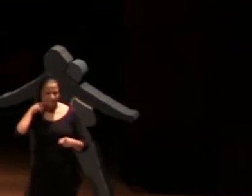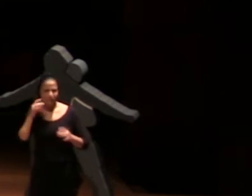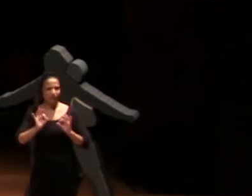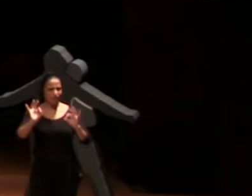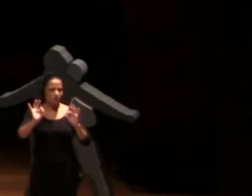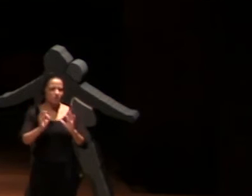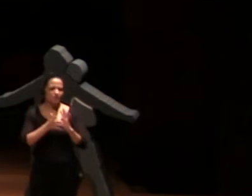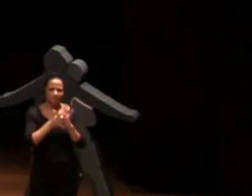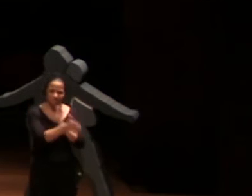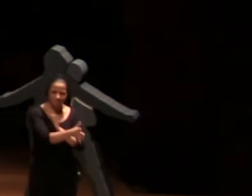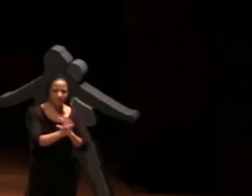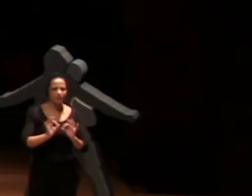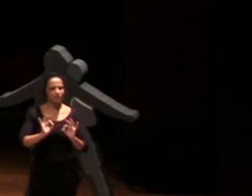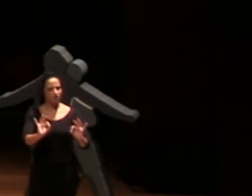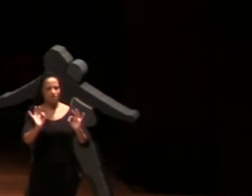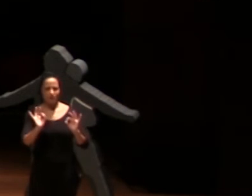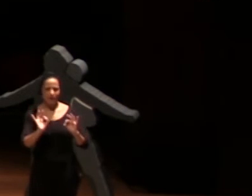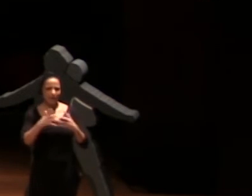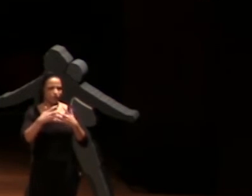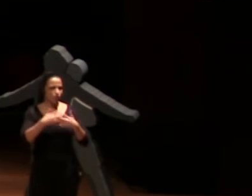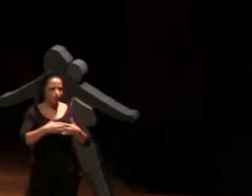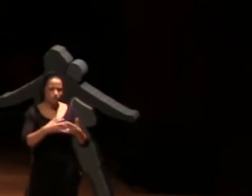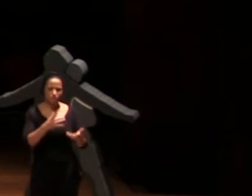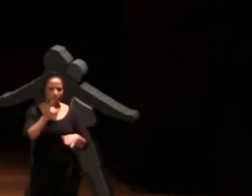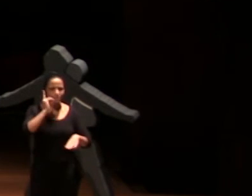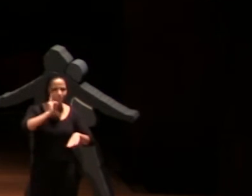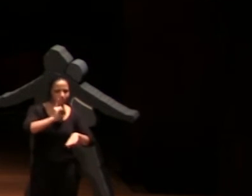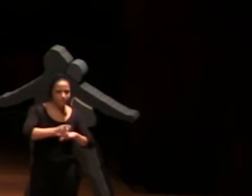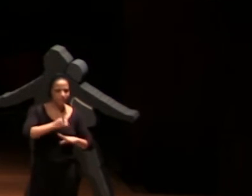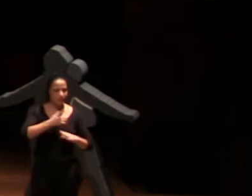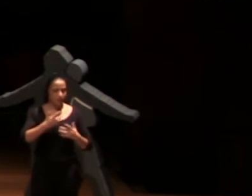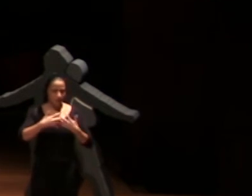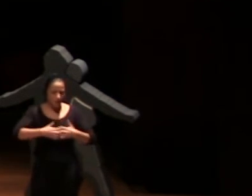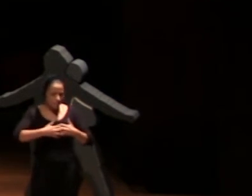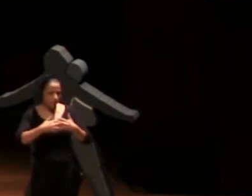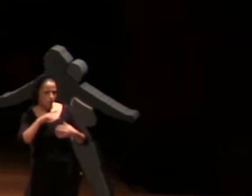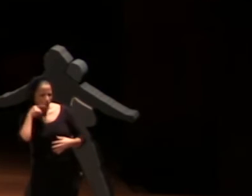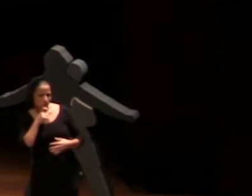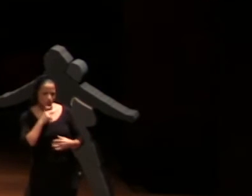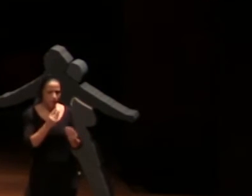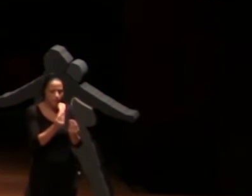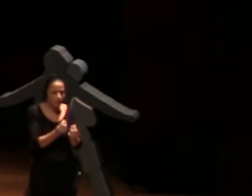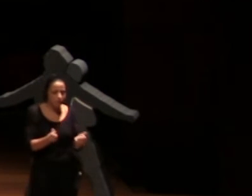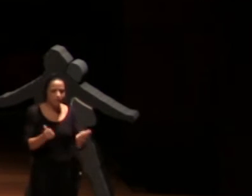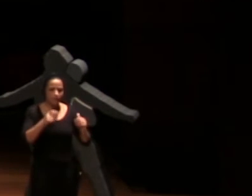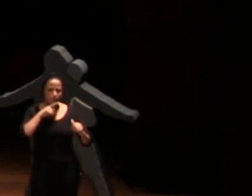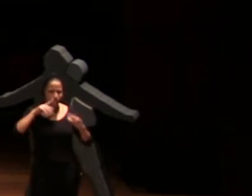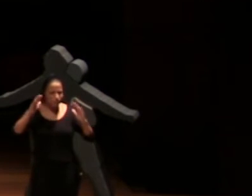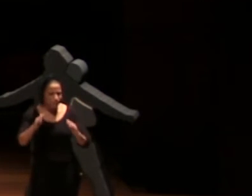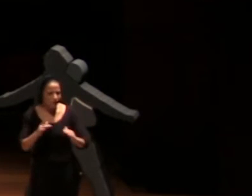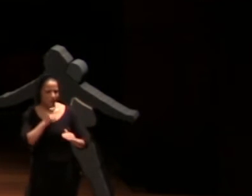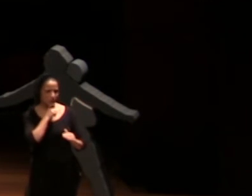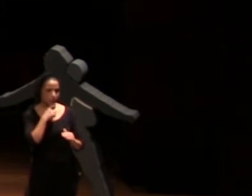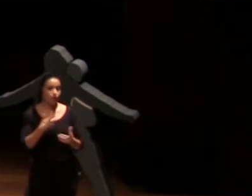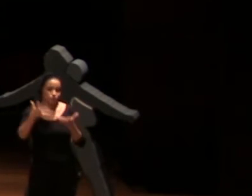pero sobre todo en los crónicos es la función la que debe dirigir el tratamiento. Por tanto, yo recomiendo